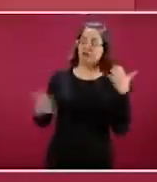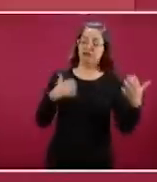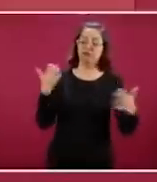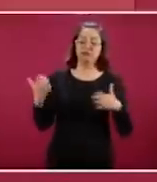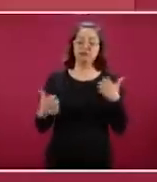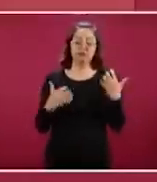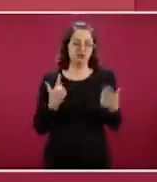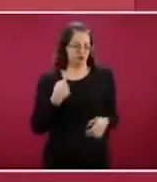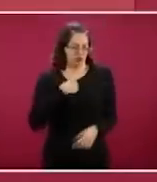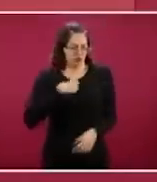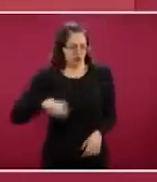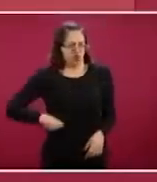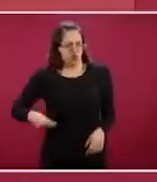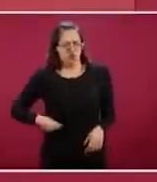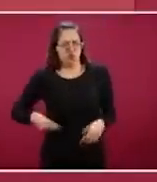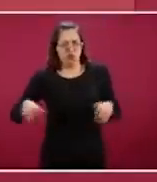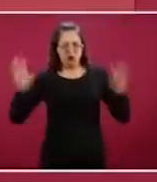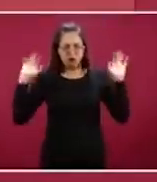¿no? ¿Qué culpa tengo yo?